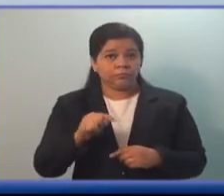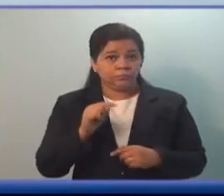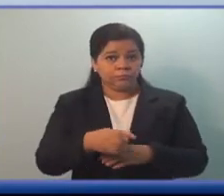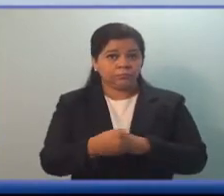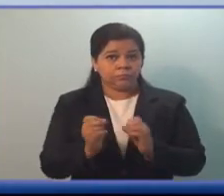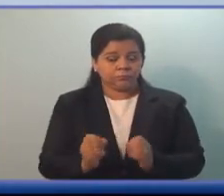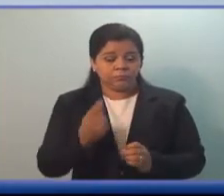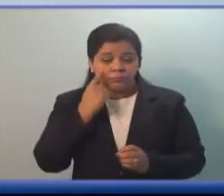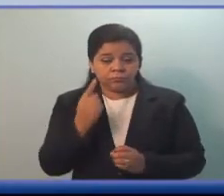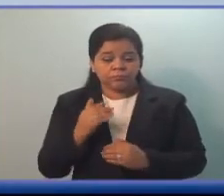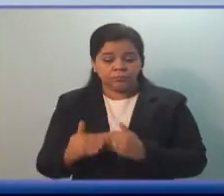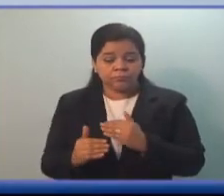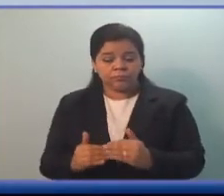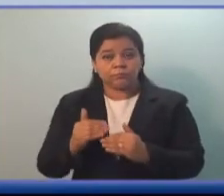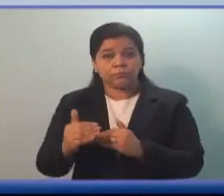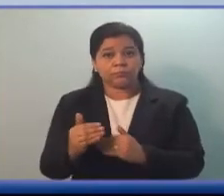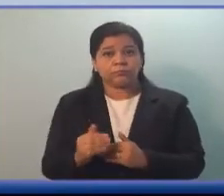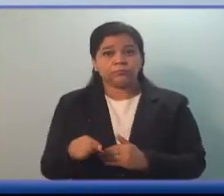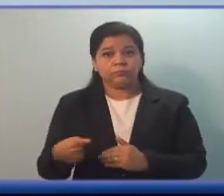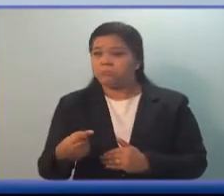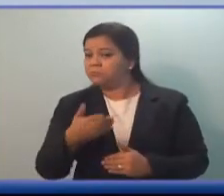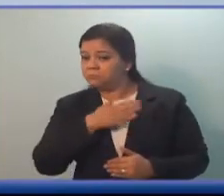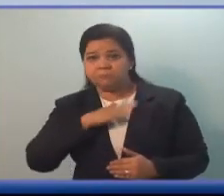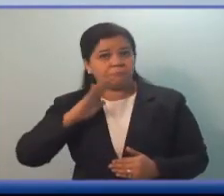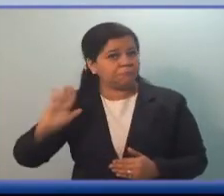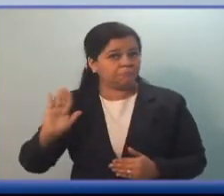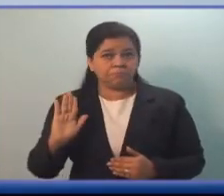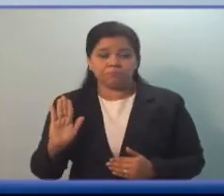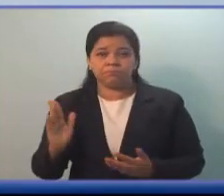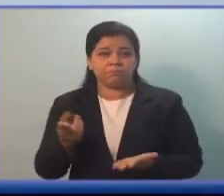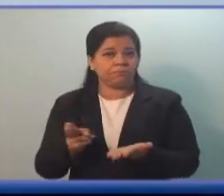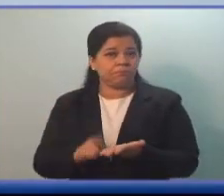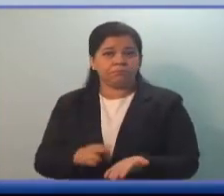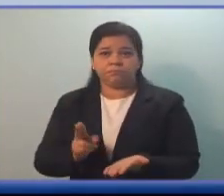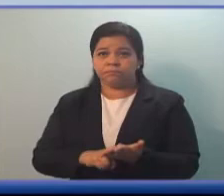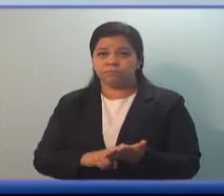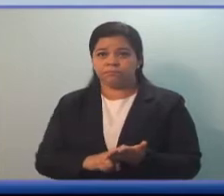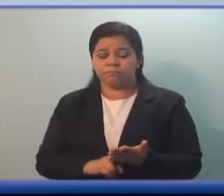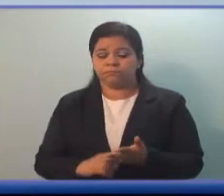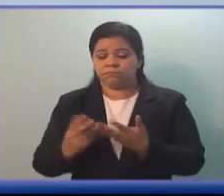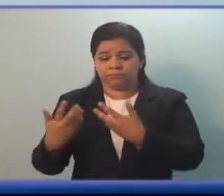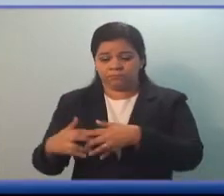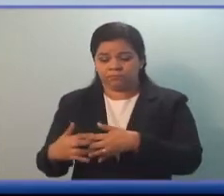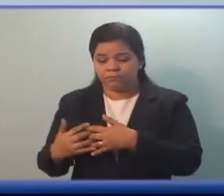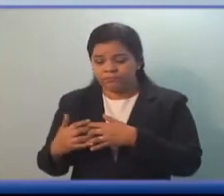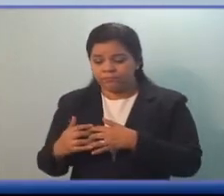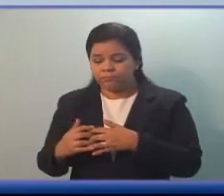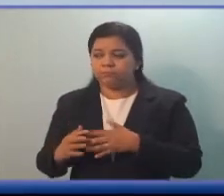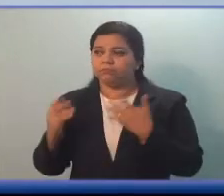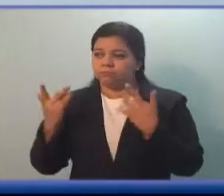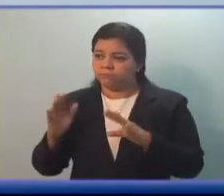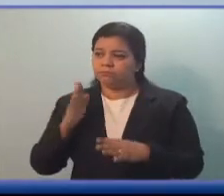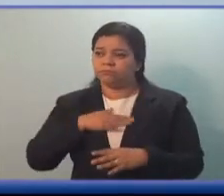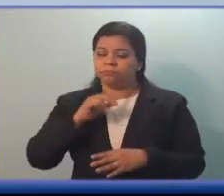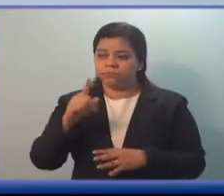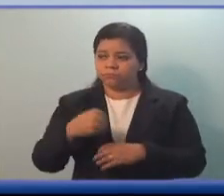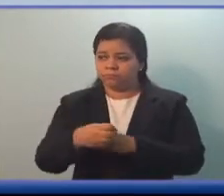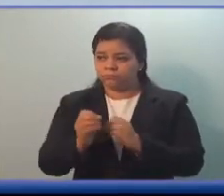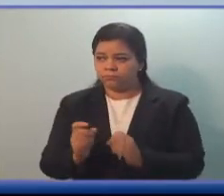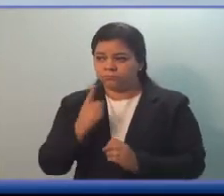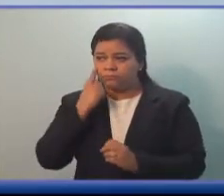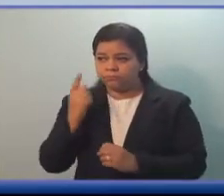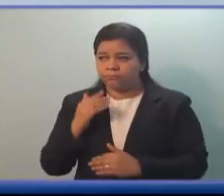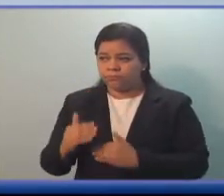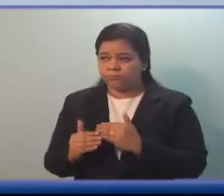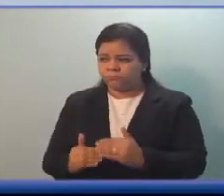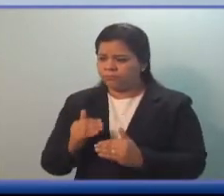procesos, aquellos cuando se incumplen contratos por parte de las empresas. Hay un departamento que ve los procesos